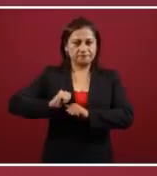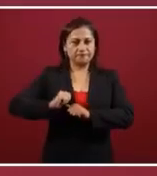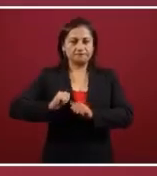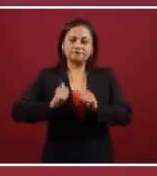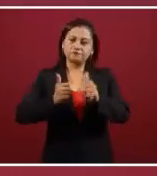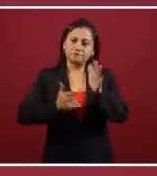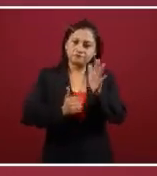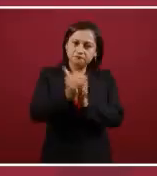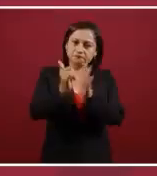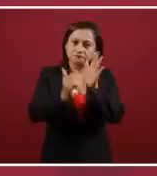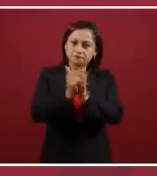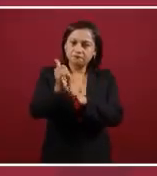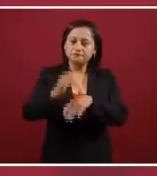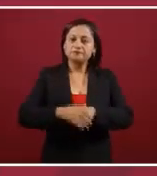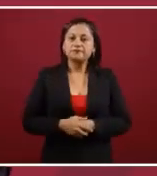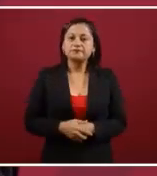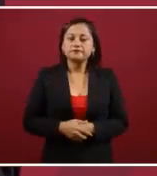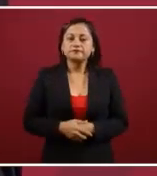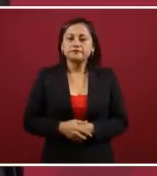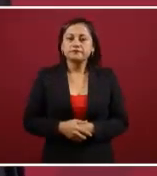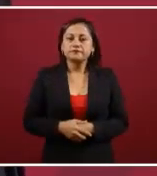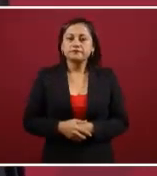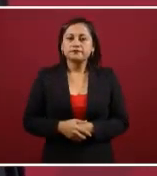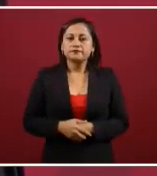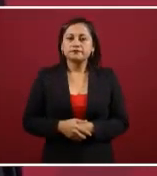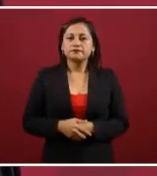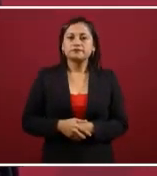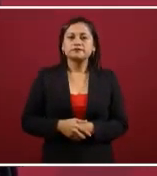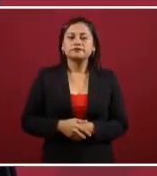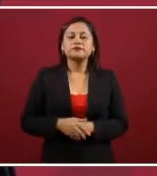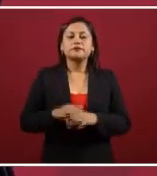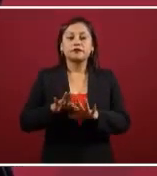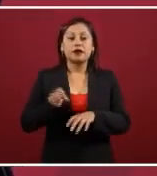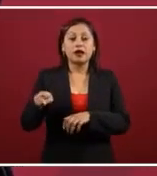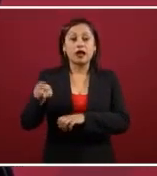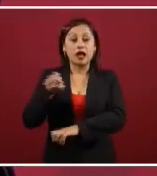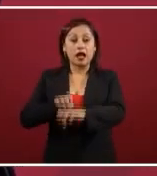Y había una empresa de Carlos Slim